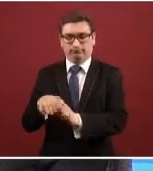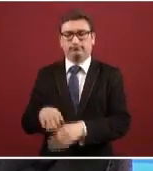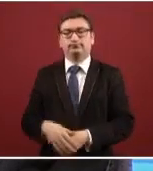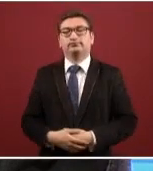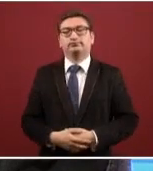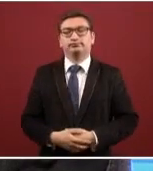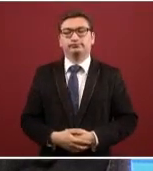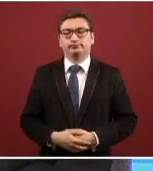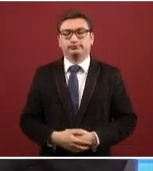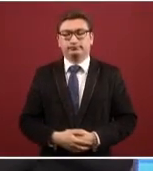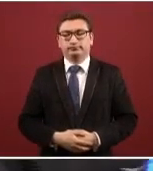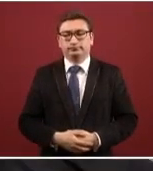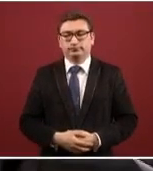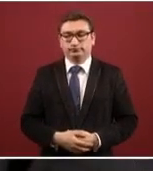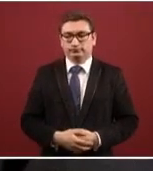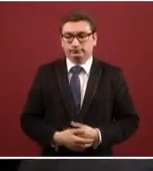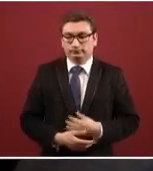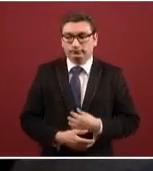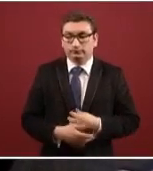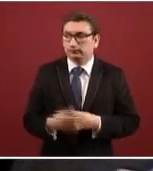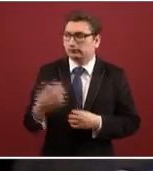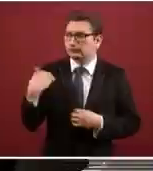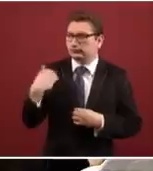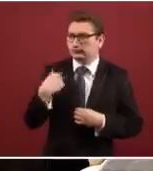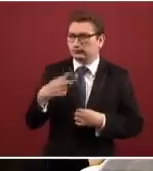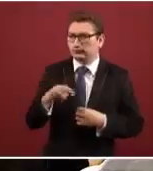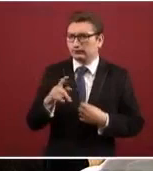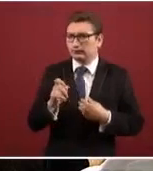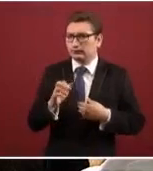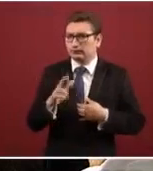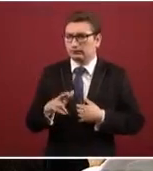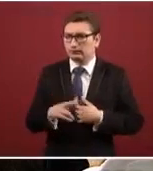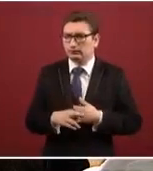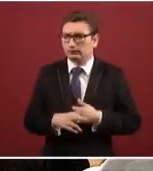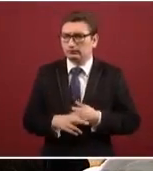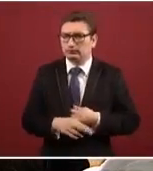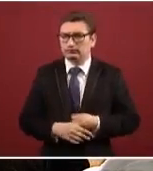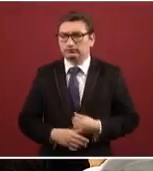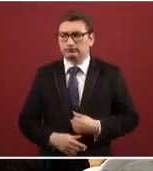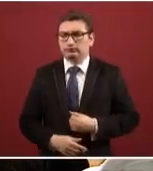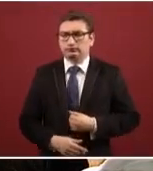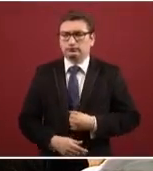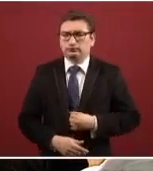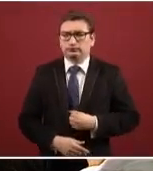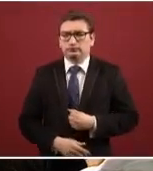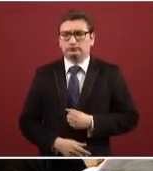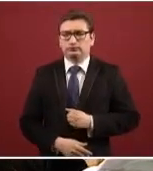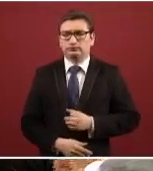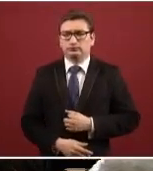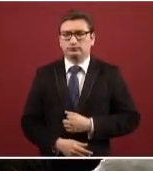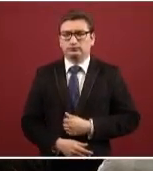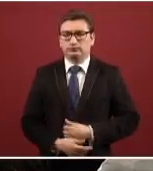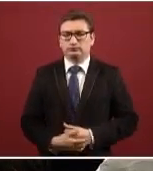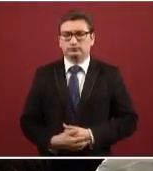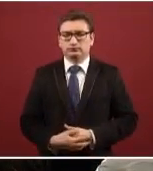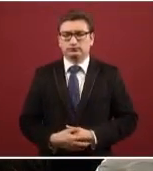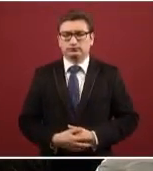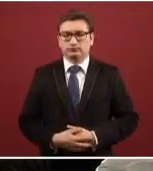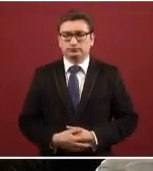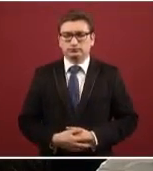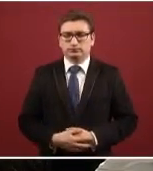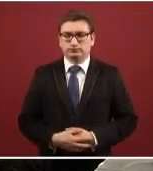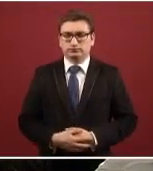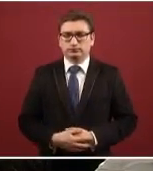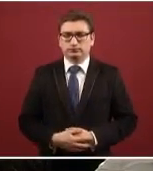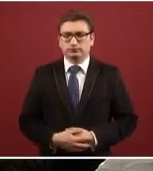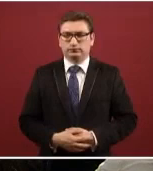han recibido. ¿Qué decías, Víctor? El lunes estaría disponible el padrón con nombre y apellido, localidad por localidad,